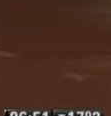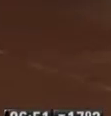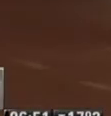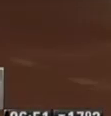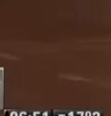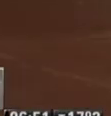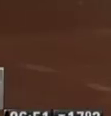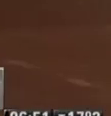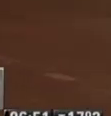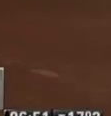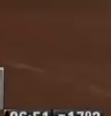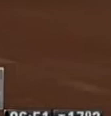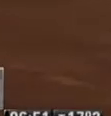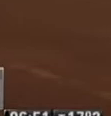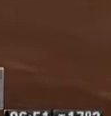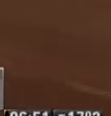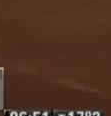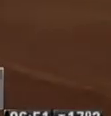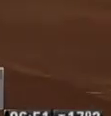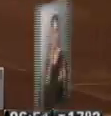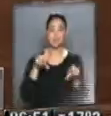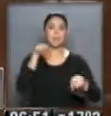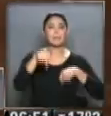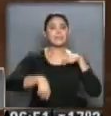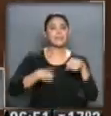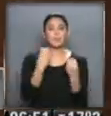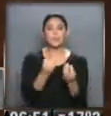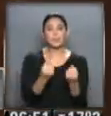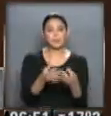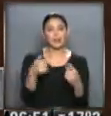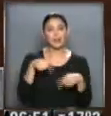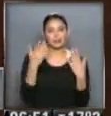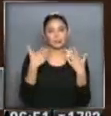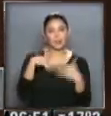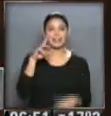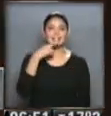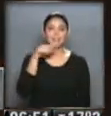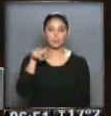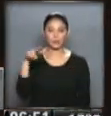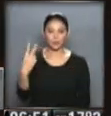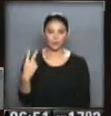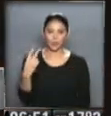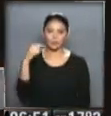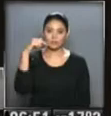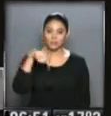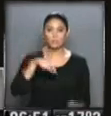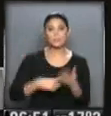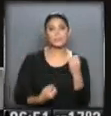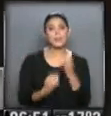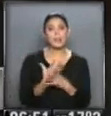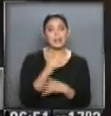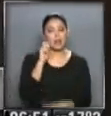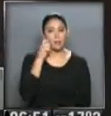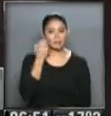10:51 de la mañana, hacer ejercicio bicicleteando allí como el joven. Muy bien, 17 grados 2 décimos la temperatura y una mañana